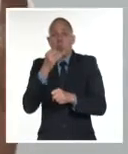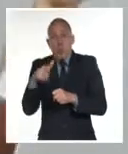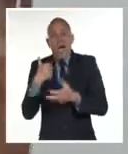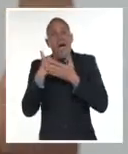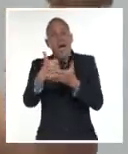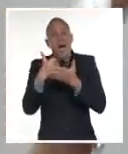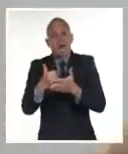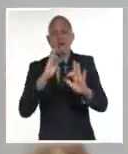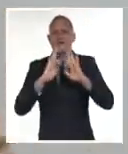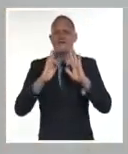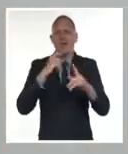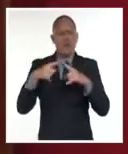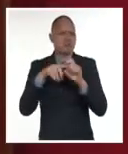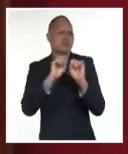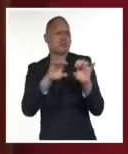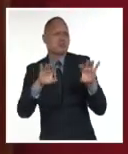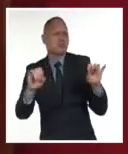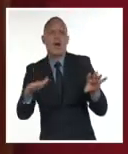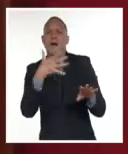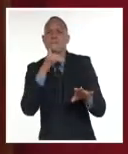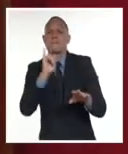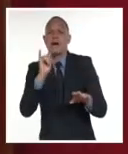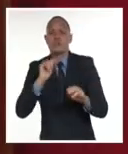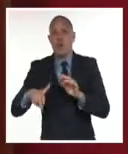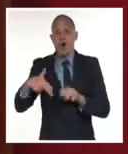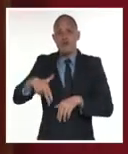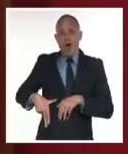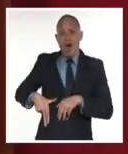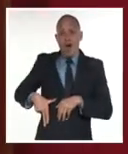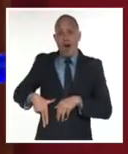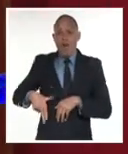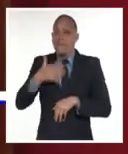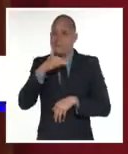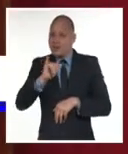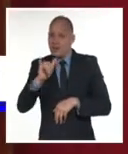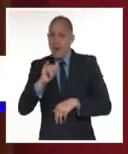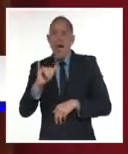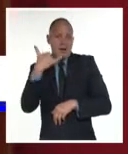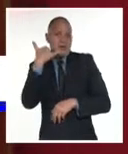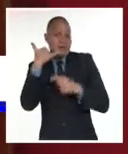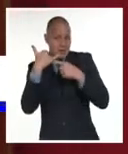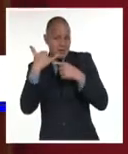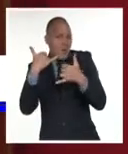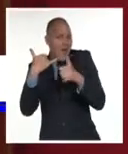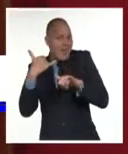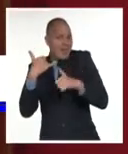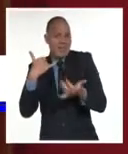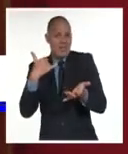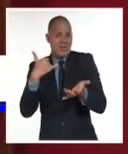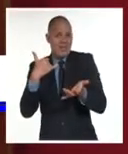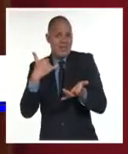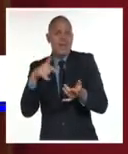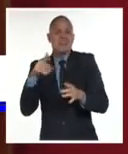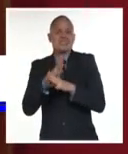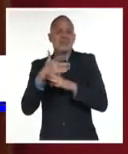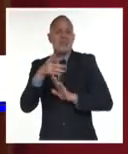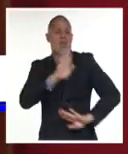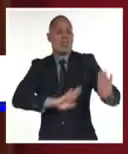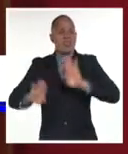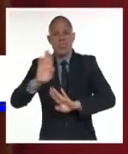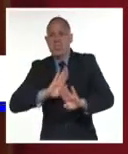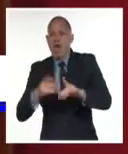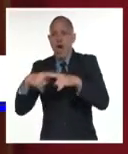batalla ideológica perenne. También hemos ido a las comunidades, no intervenirlas, sino contribuir a transformar, a acompañar